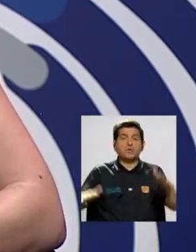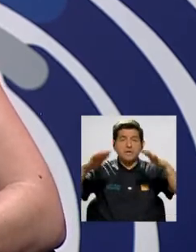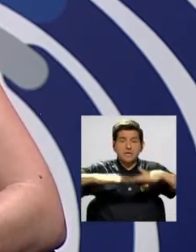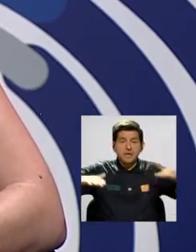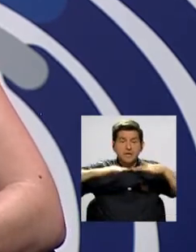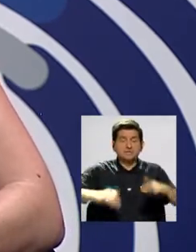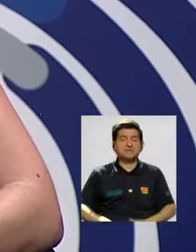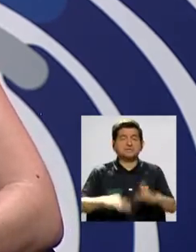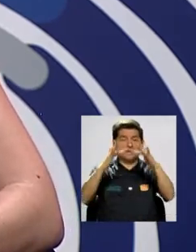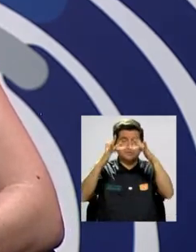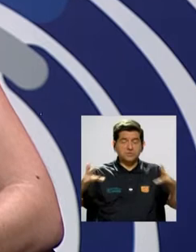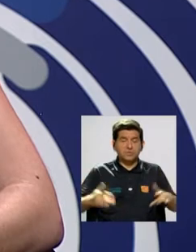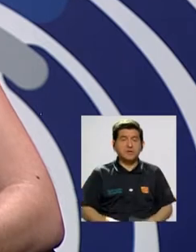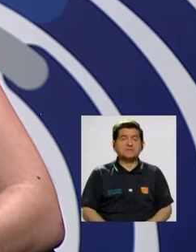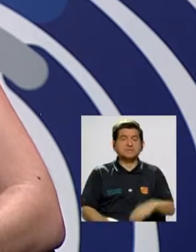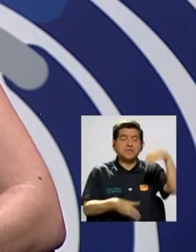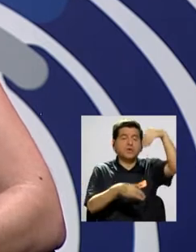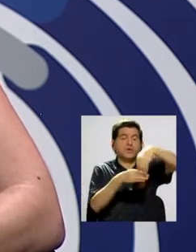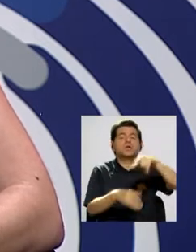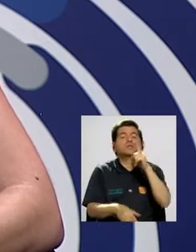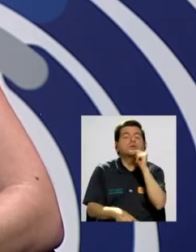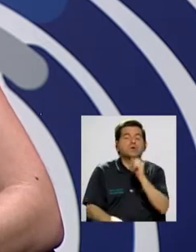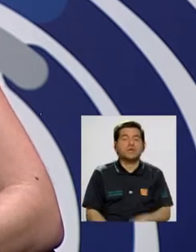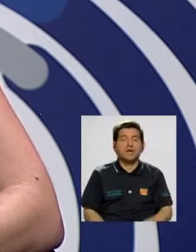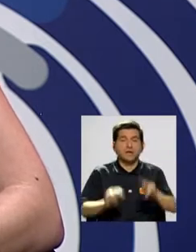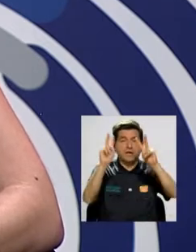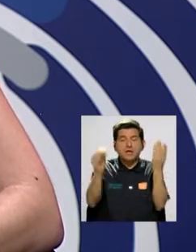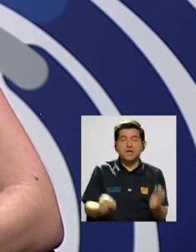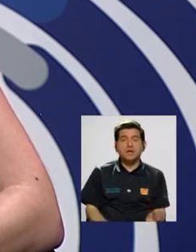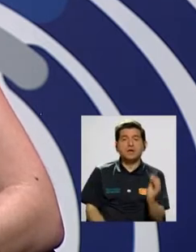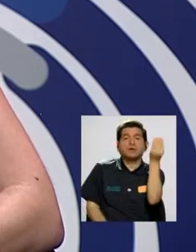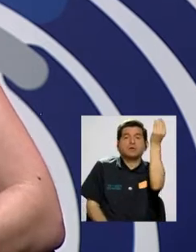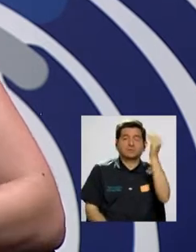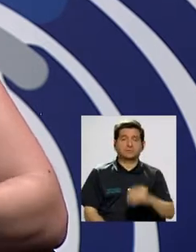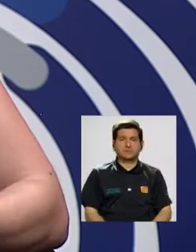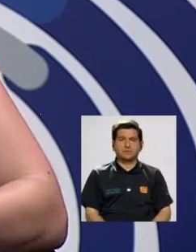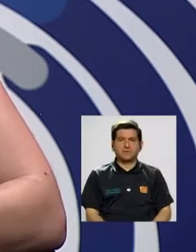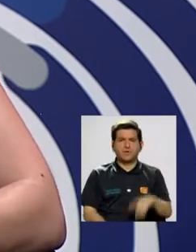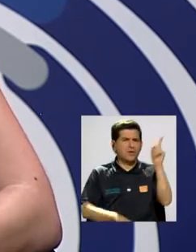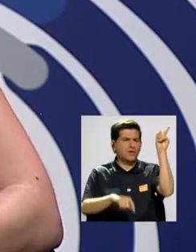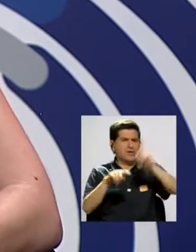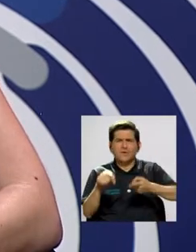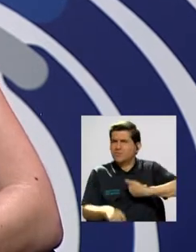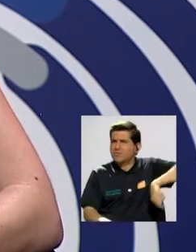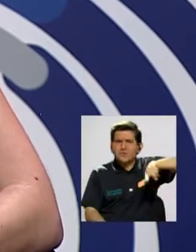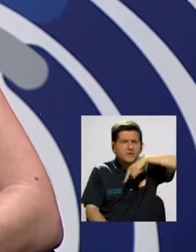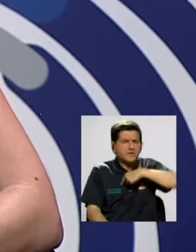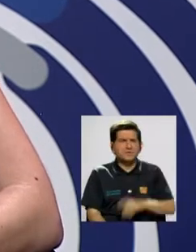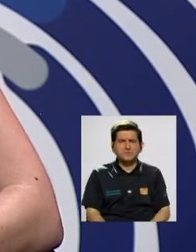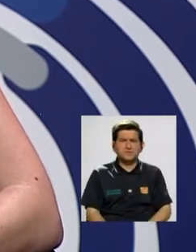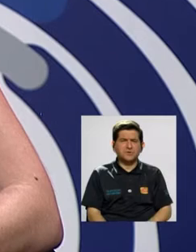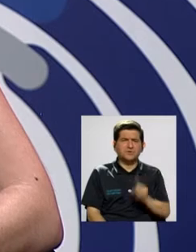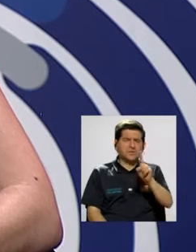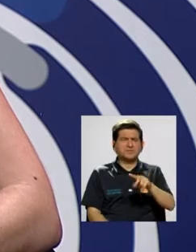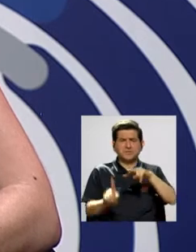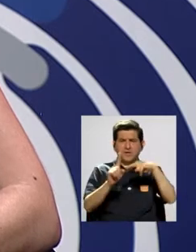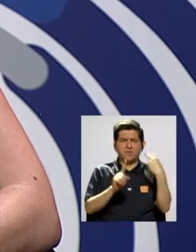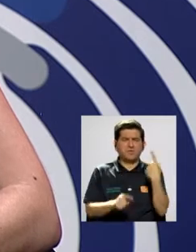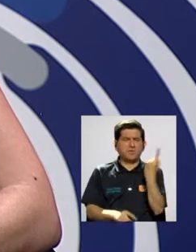Estado no ha cumplido. Y con el tema de la juventud también, o sea, yo creo que no podemos caer tampoco en una visión